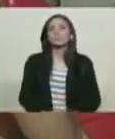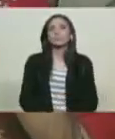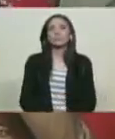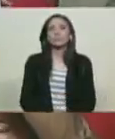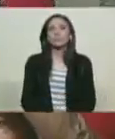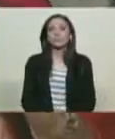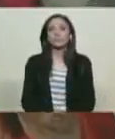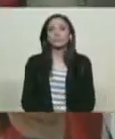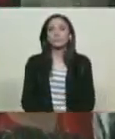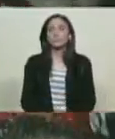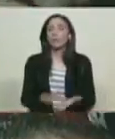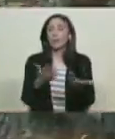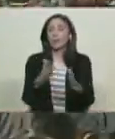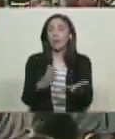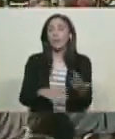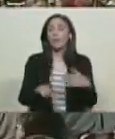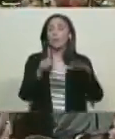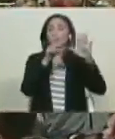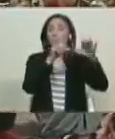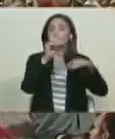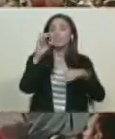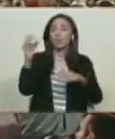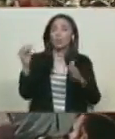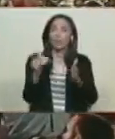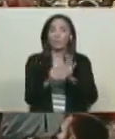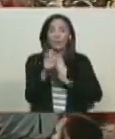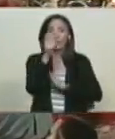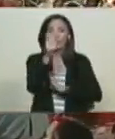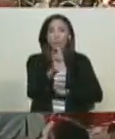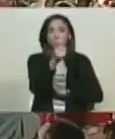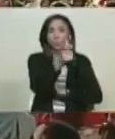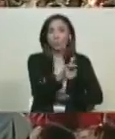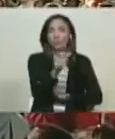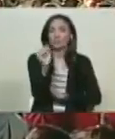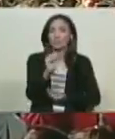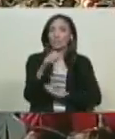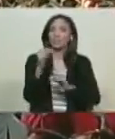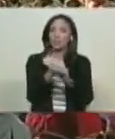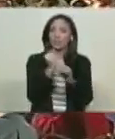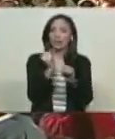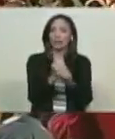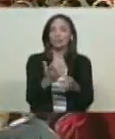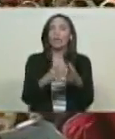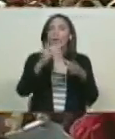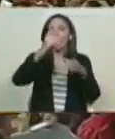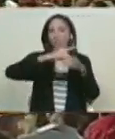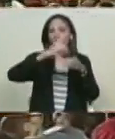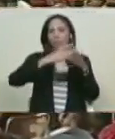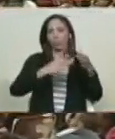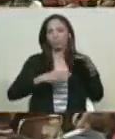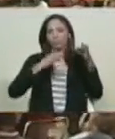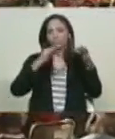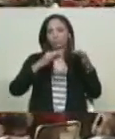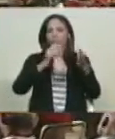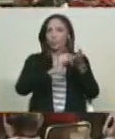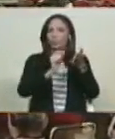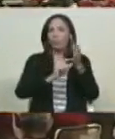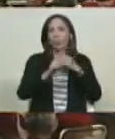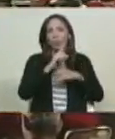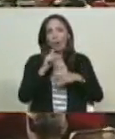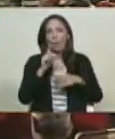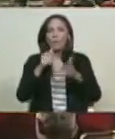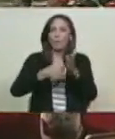Yo creo que son como 600.000 transportistas. Eso lo va a dar el censo. Bueno,